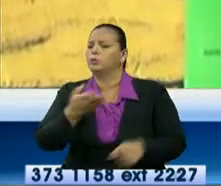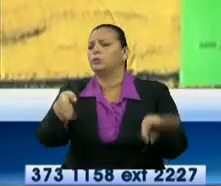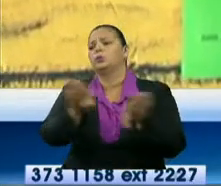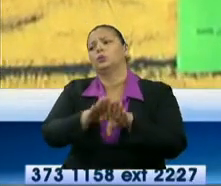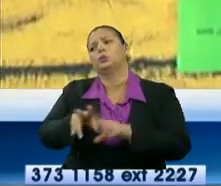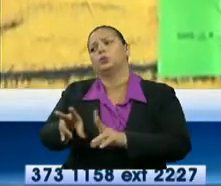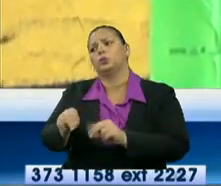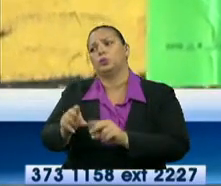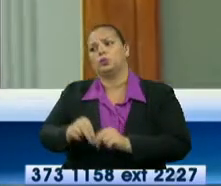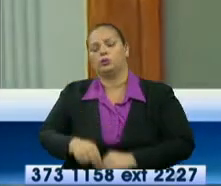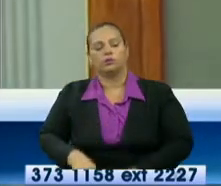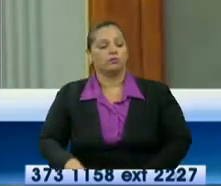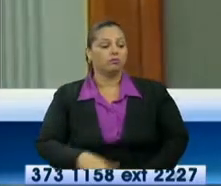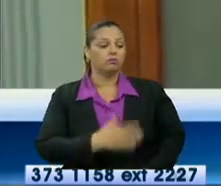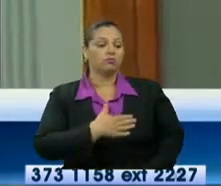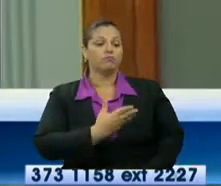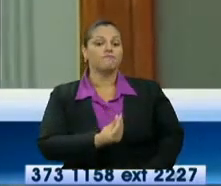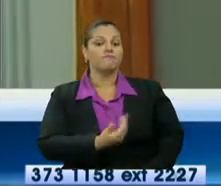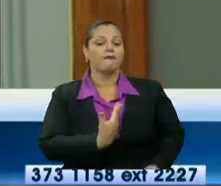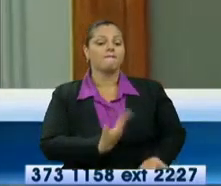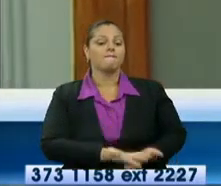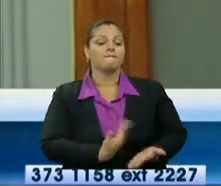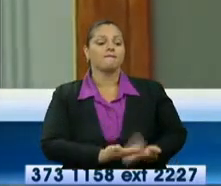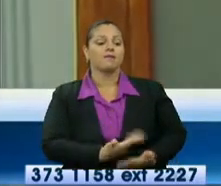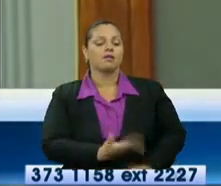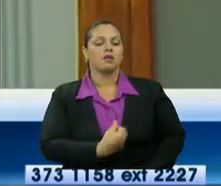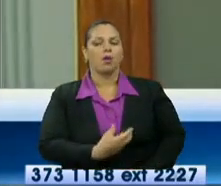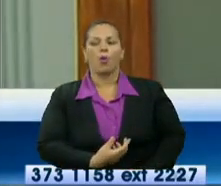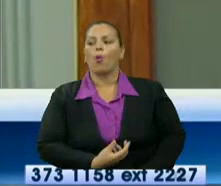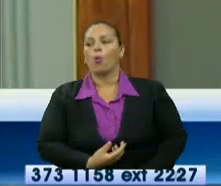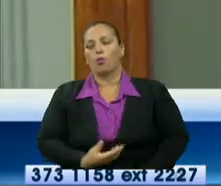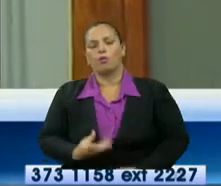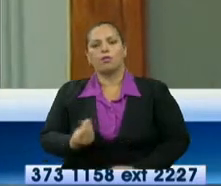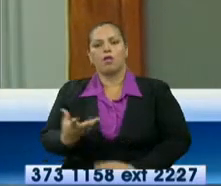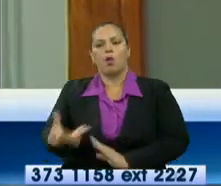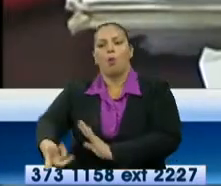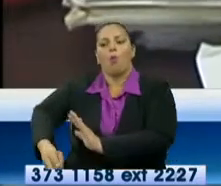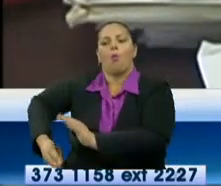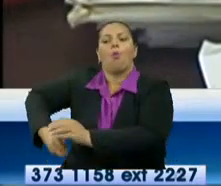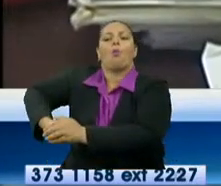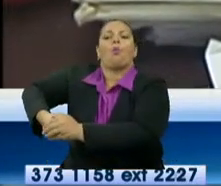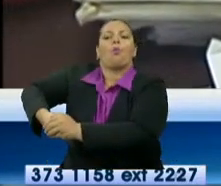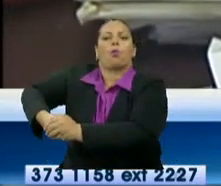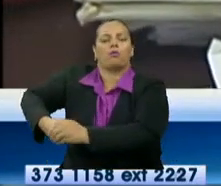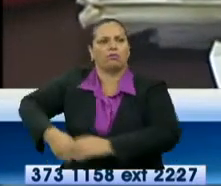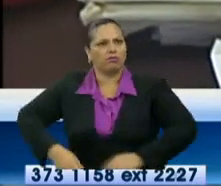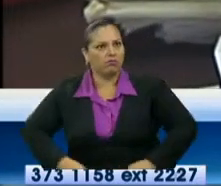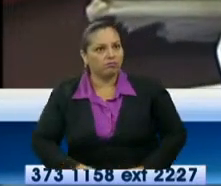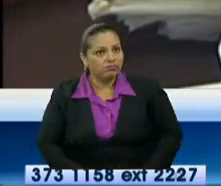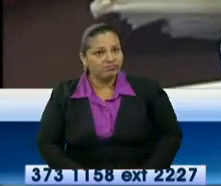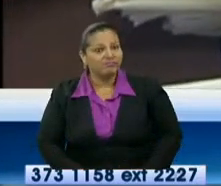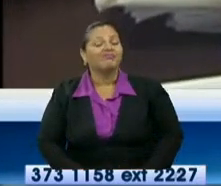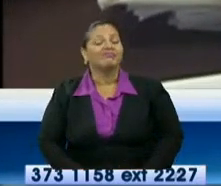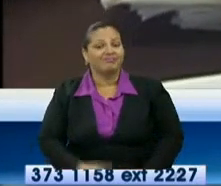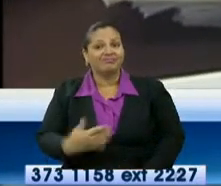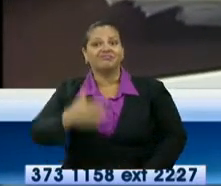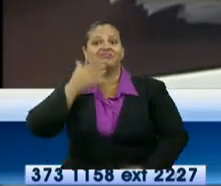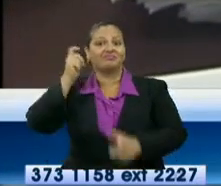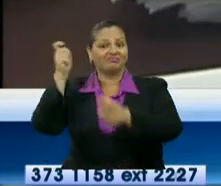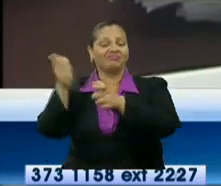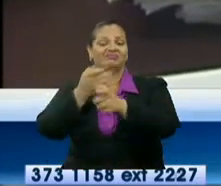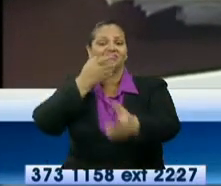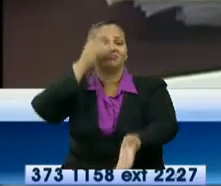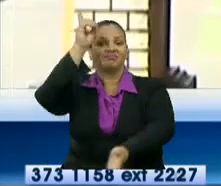dio el 27 de noviembre y ya para el 14 de diciembre según el documento empezaron a aparecer los primeros